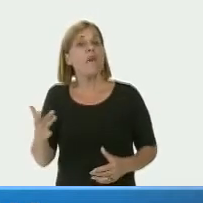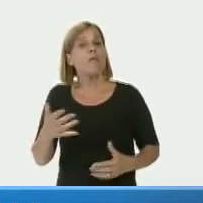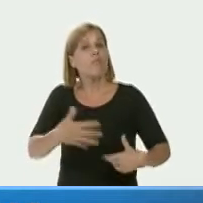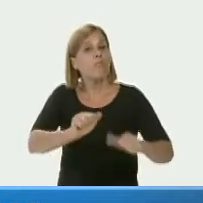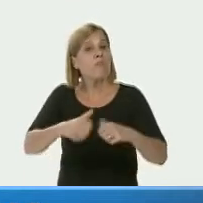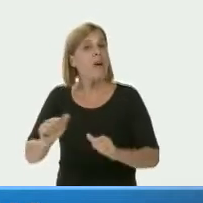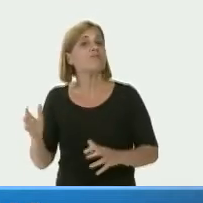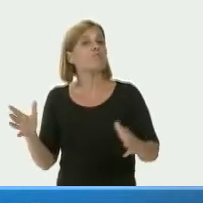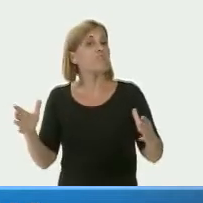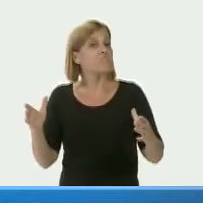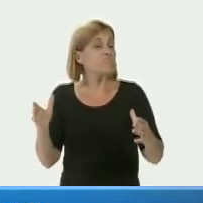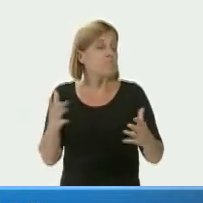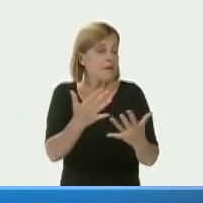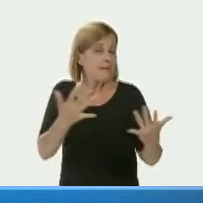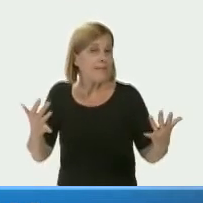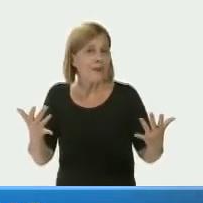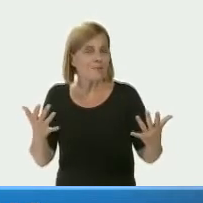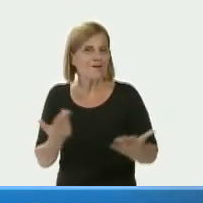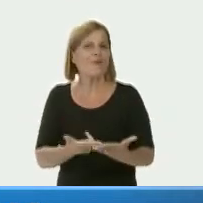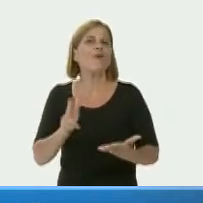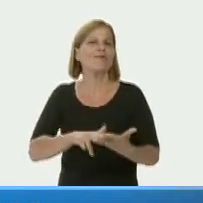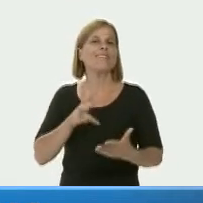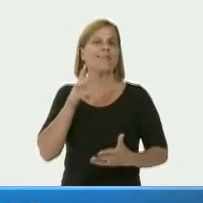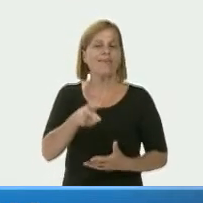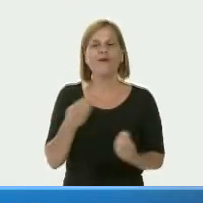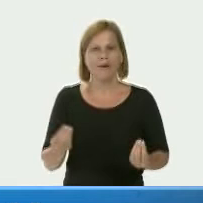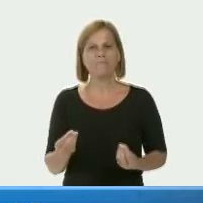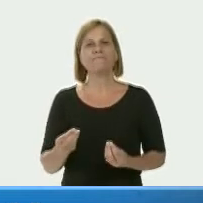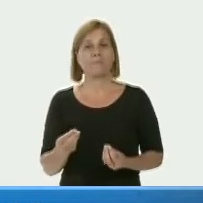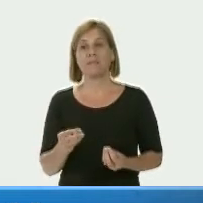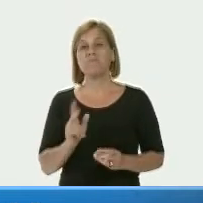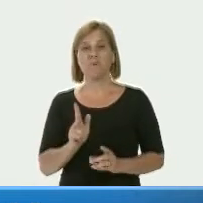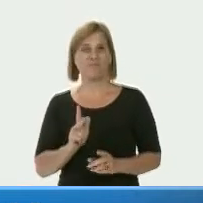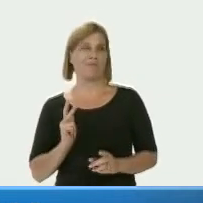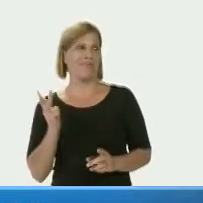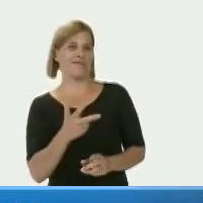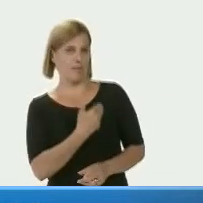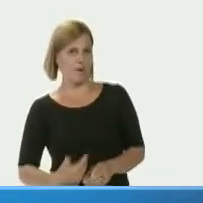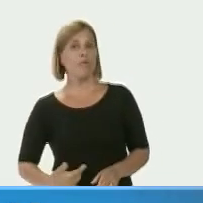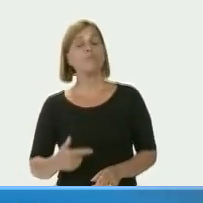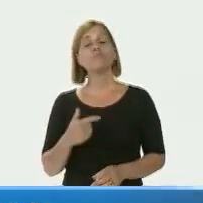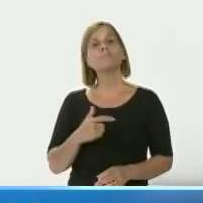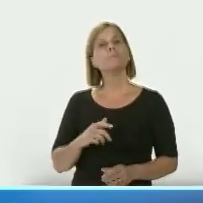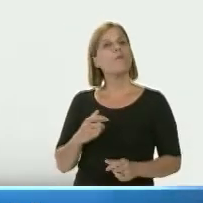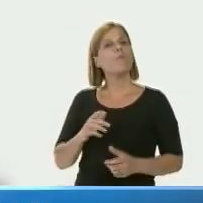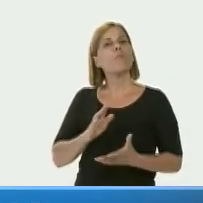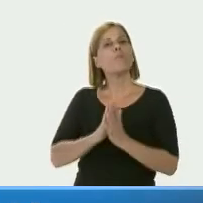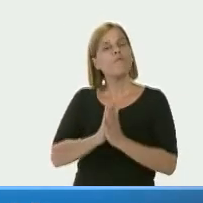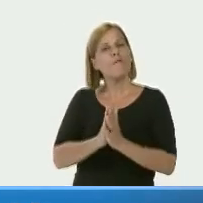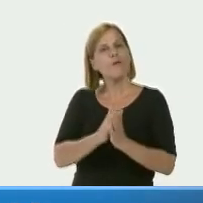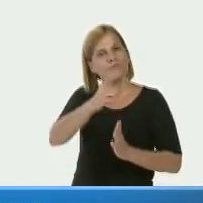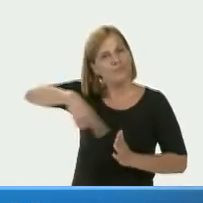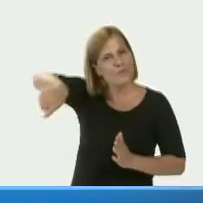a insistir una vez más y le va a poner mucho más énfasis el gobernador que lo que estoy haciendo yo, es reforzar a la